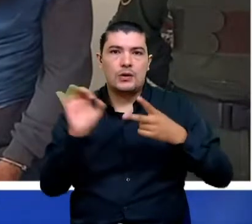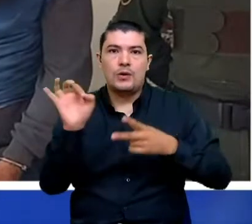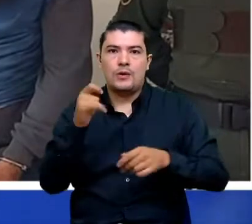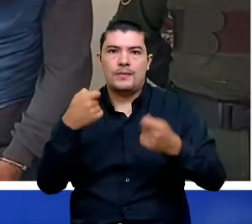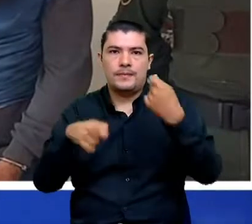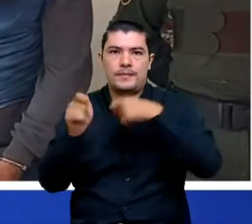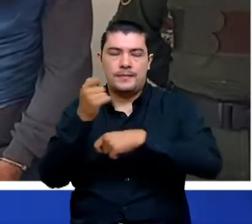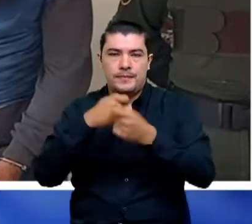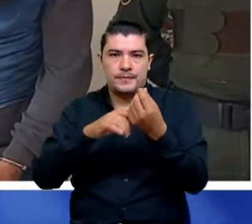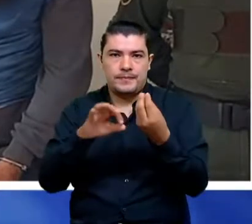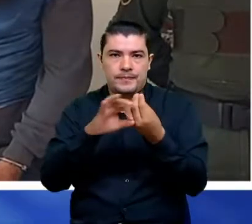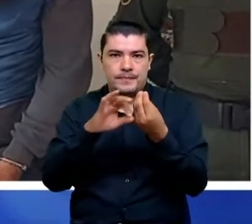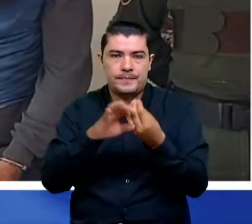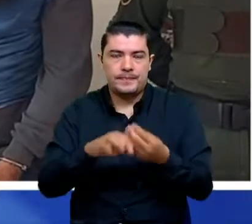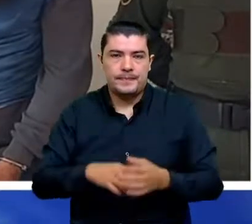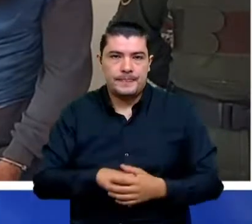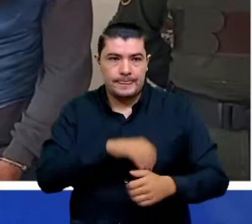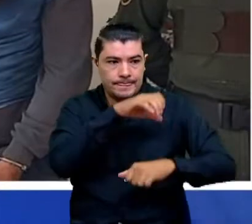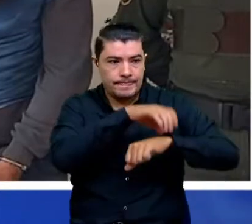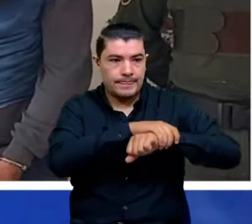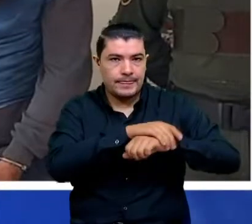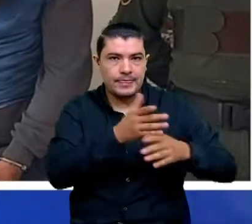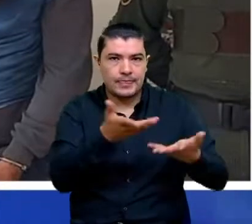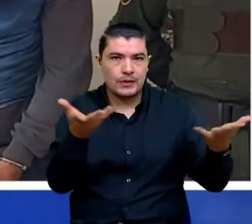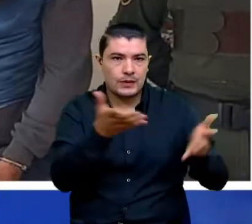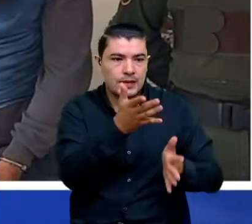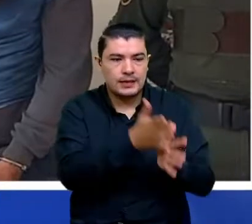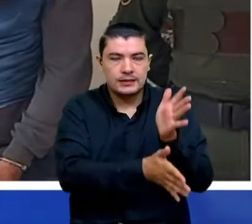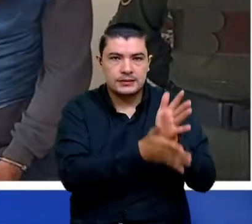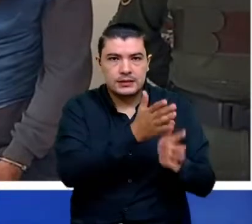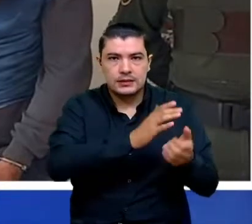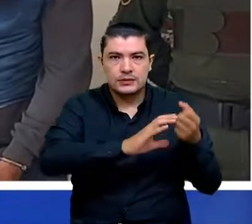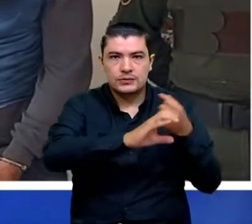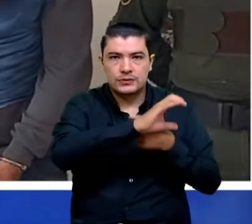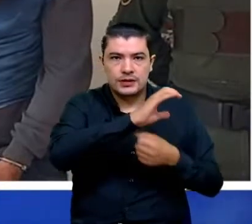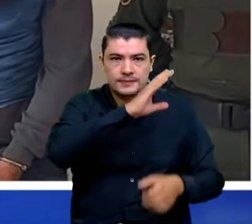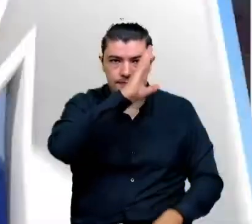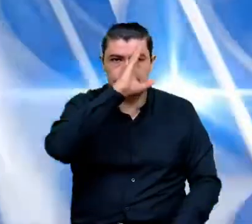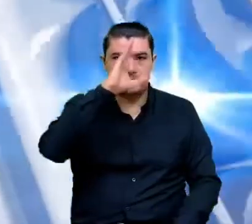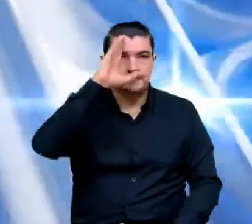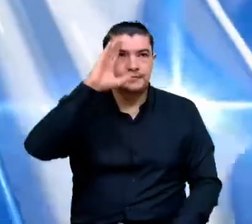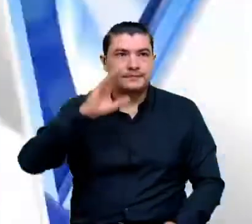estupefacientes fue capturado en pleno centro de la capital comunera